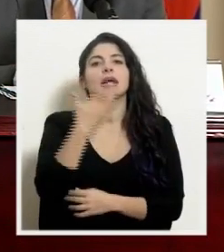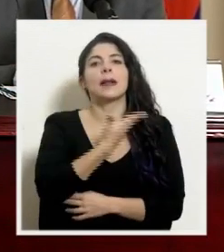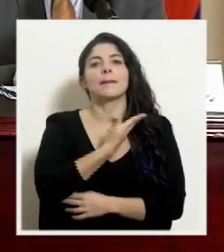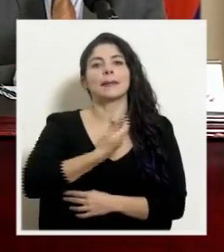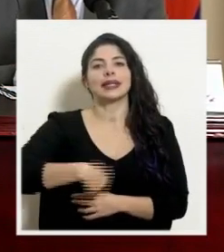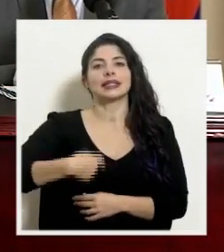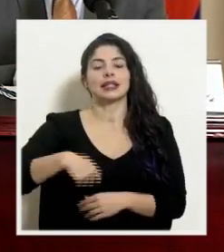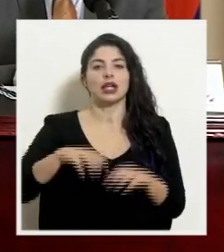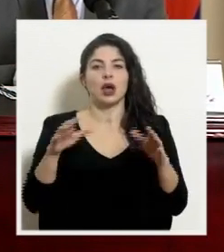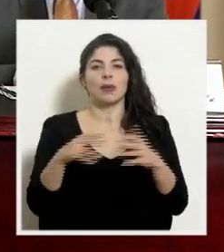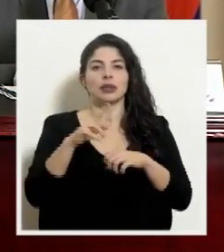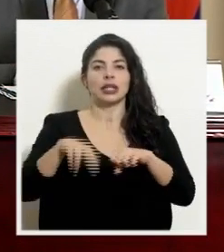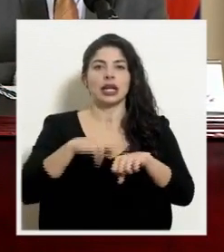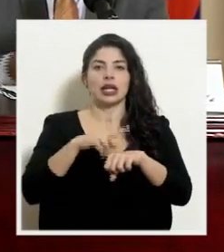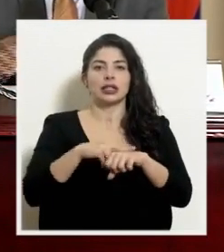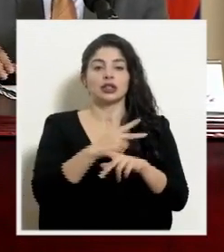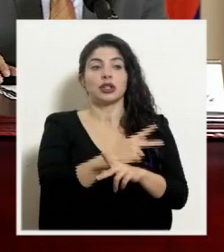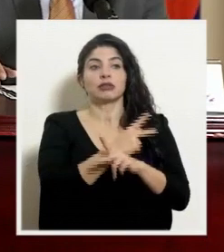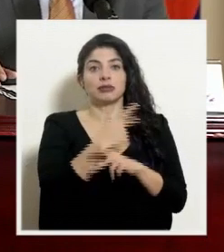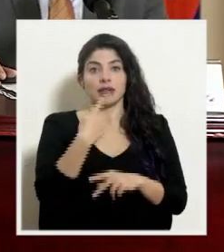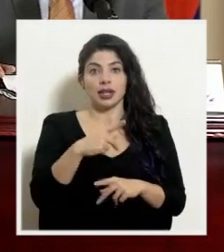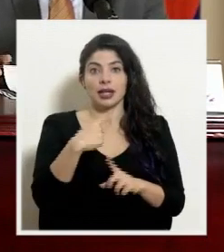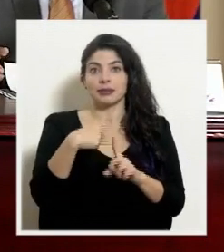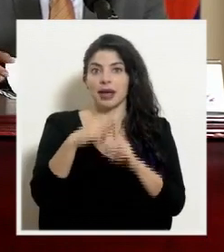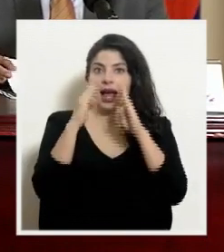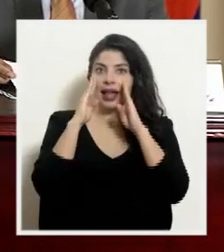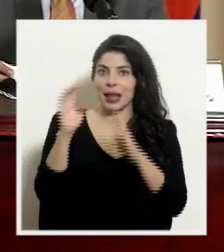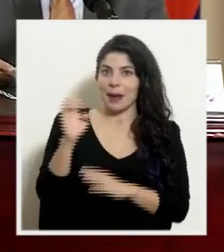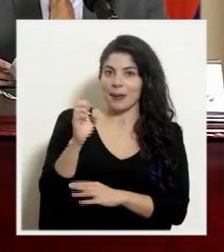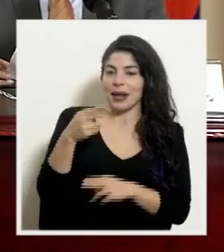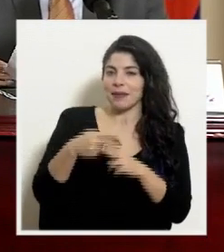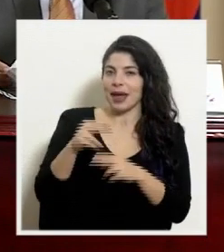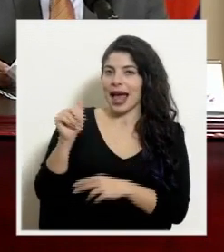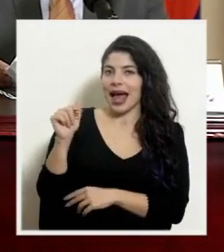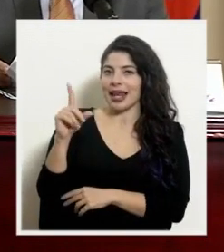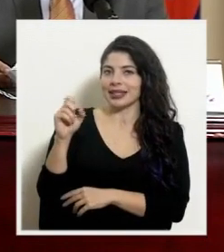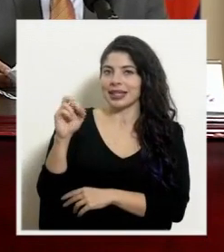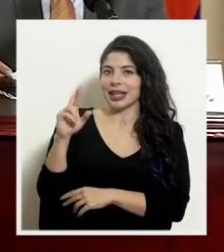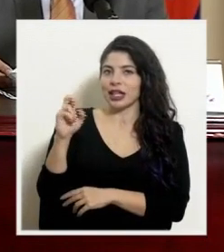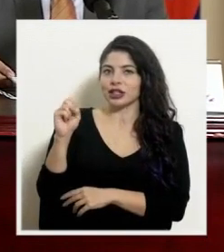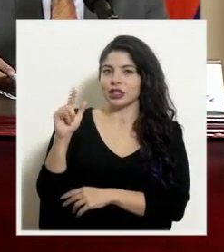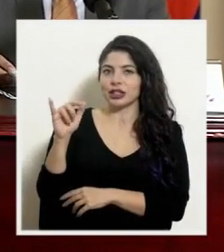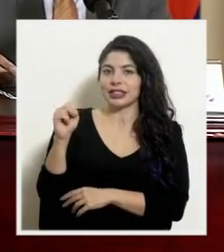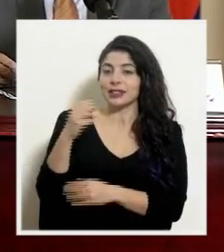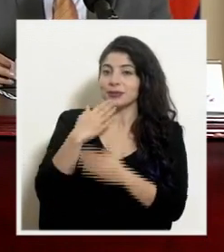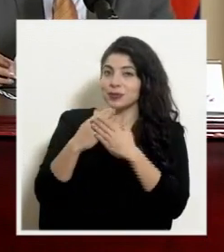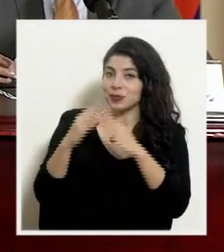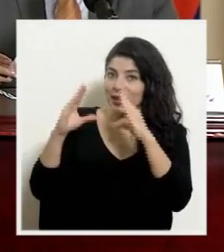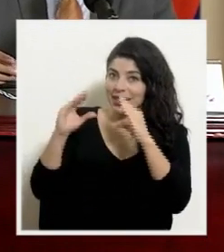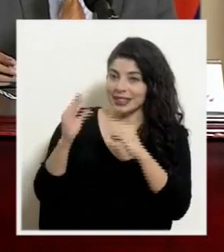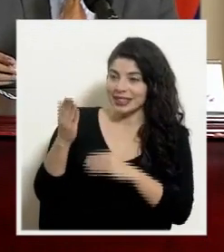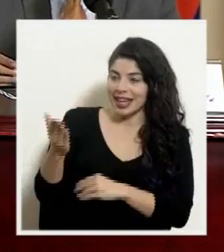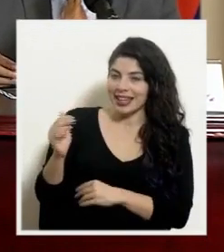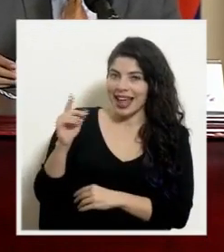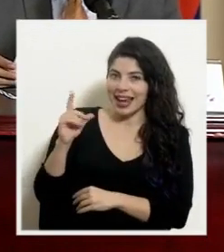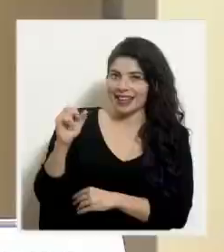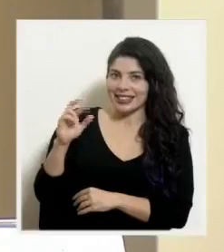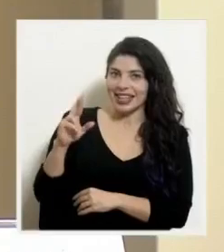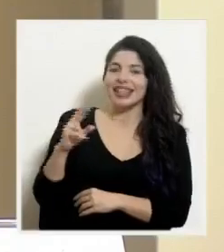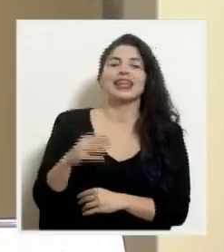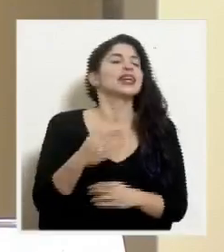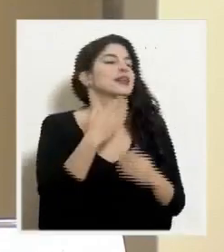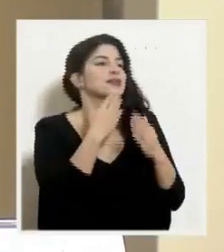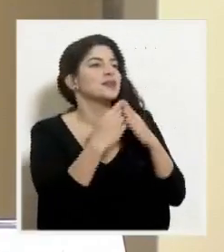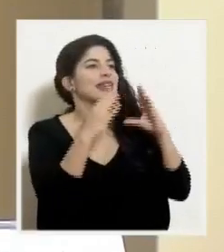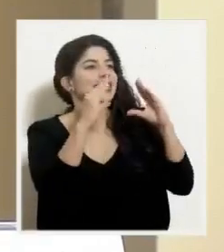presidente de la Comisión Nacional de Prevención de Riesgos y Atención de Emergencias, don Alexander Solís. Muy buenas tardes, don Alexander. Muy buenas tardes